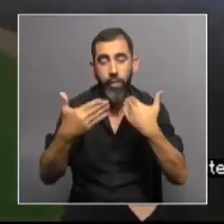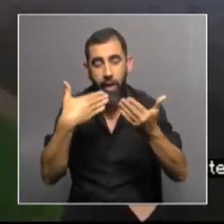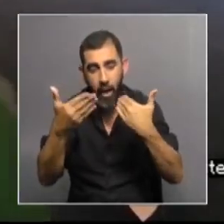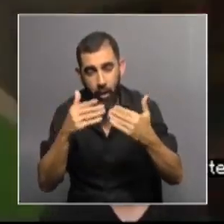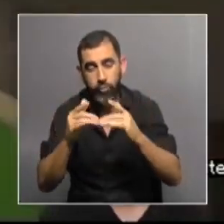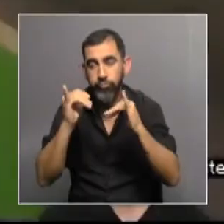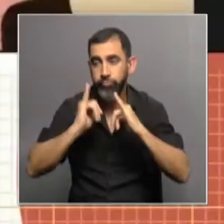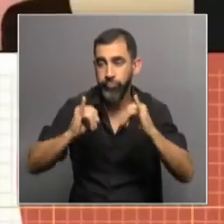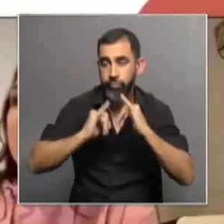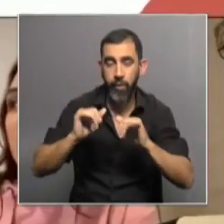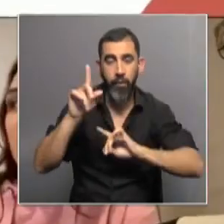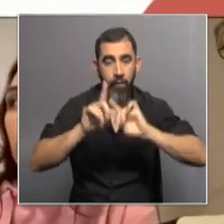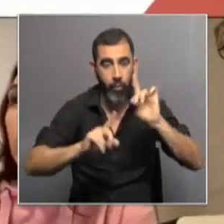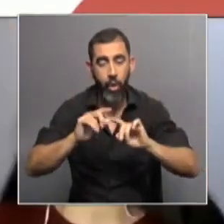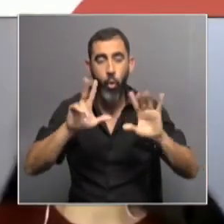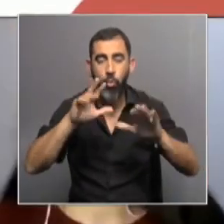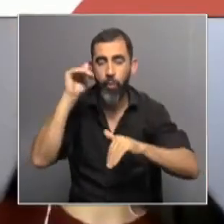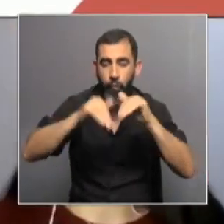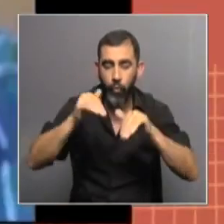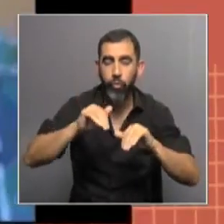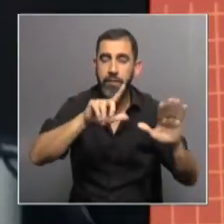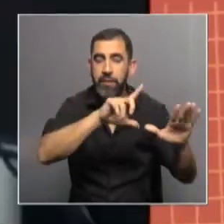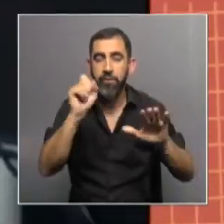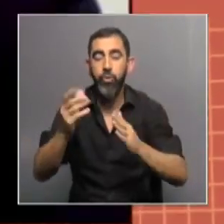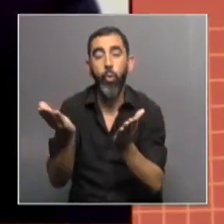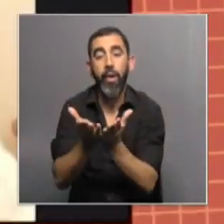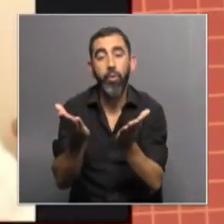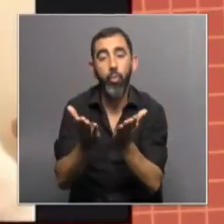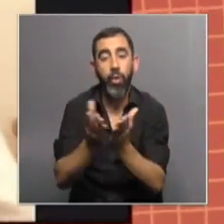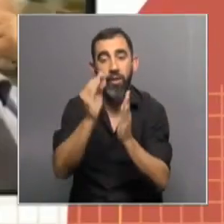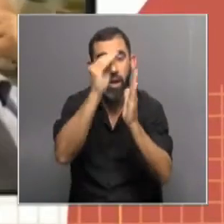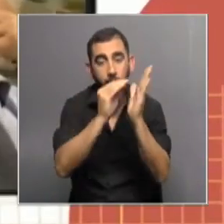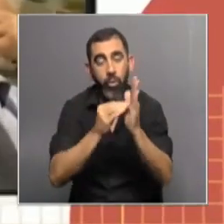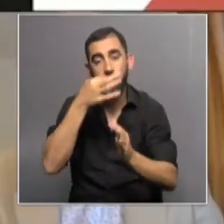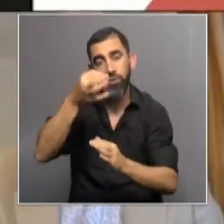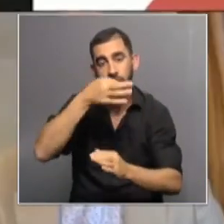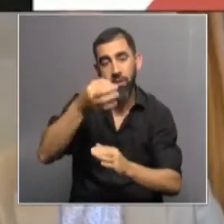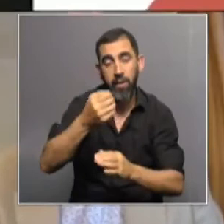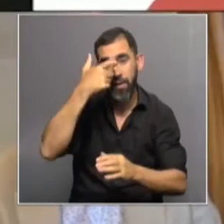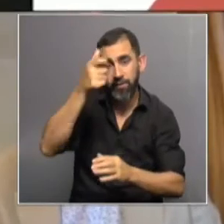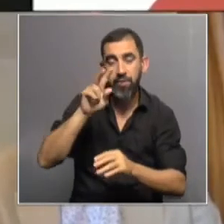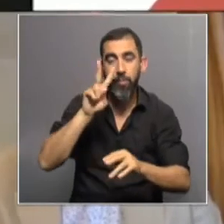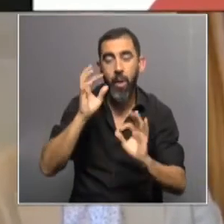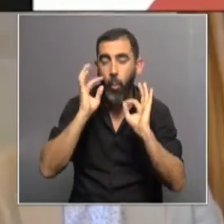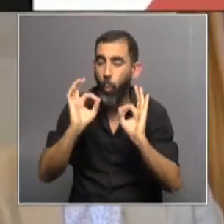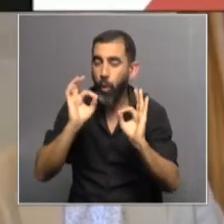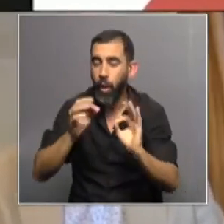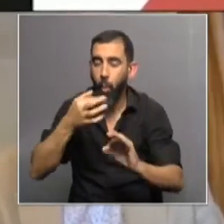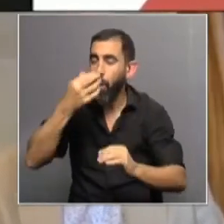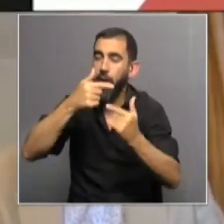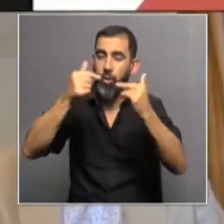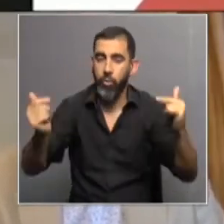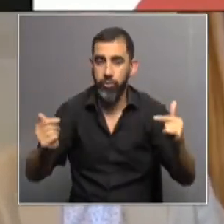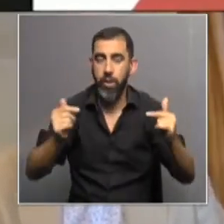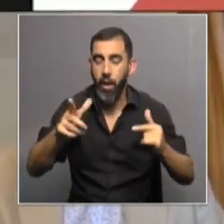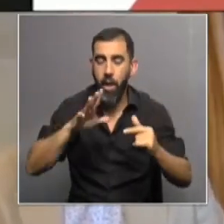por la facultad en Minecraft más de 8000 votos y más de 700 estudiantes anotados a las charlas la ciencia es mirar con cuidado cualquier cosa y ahí